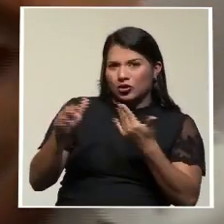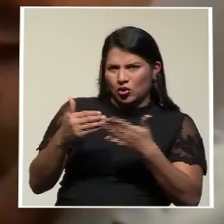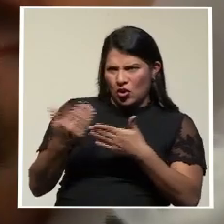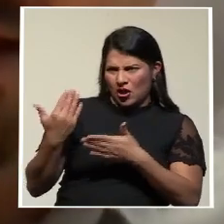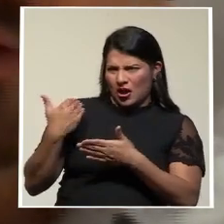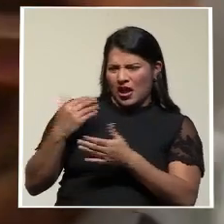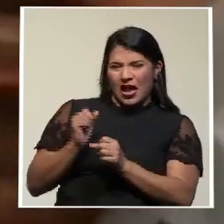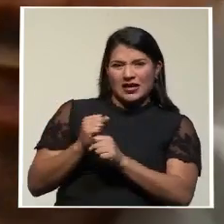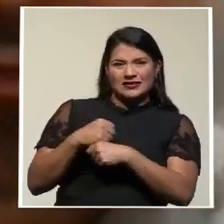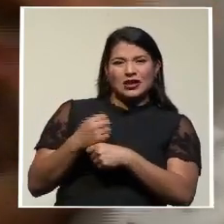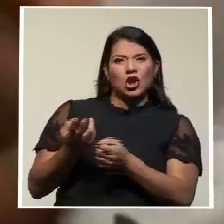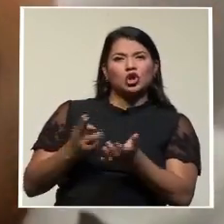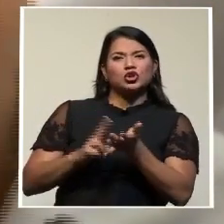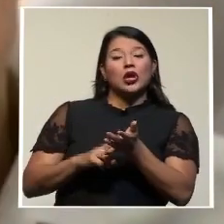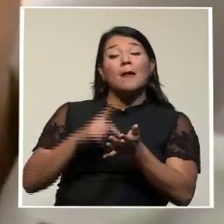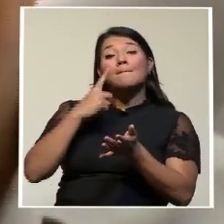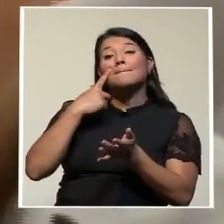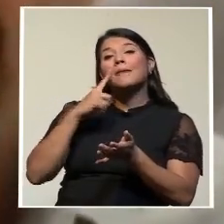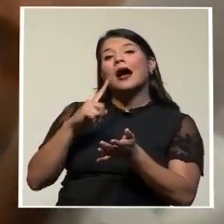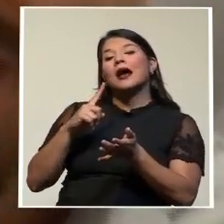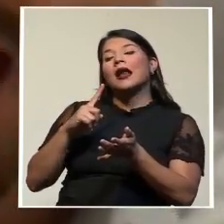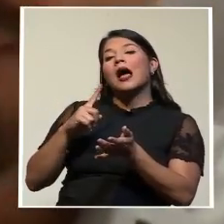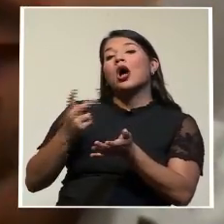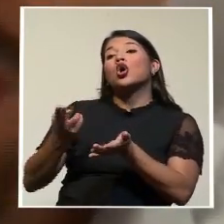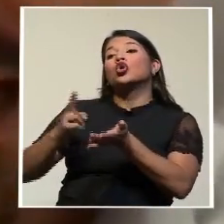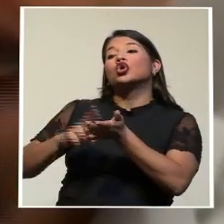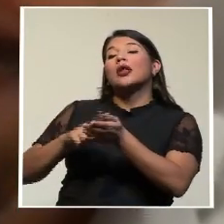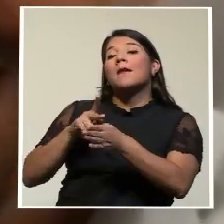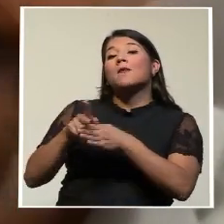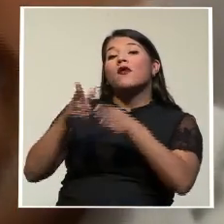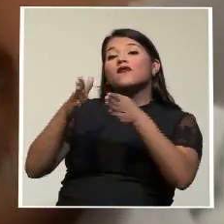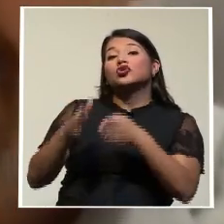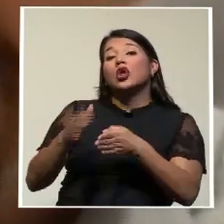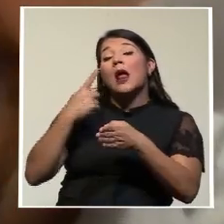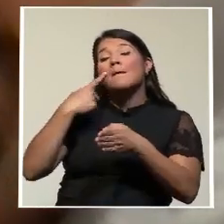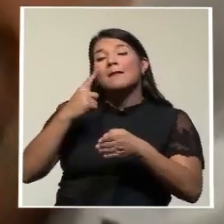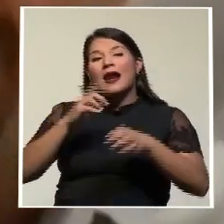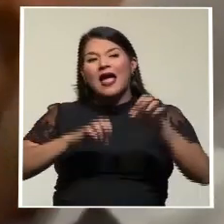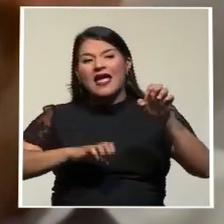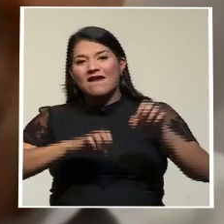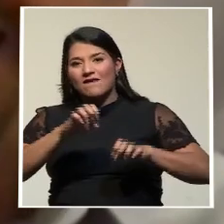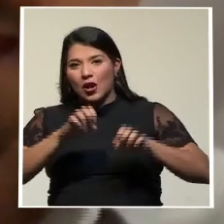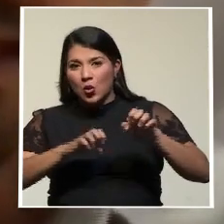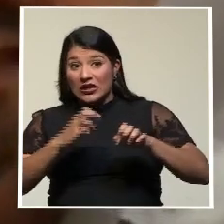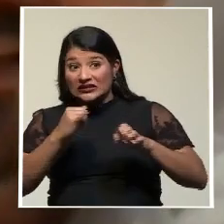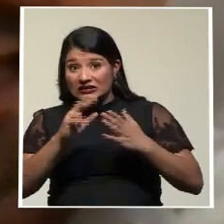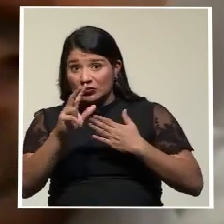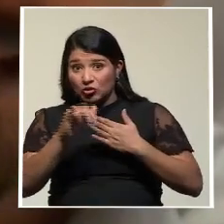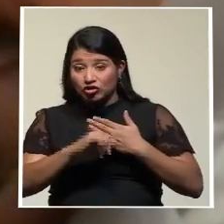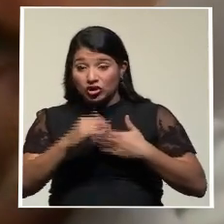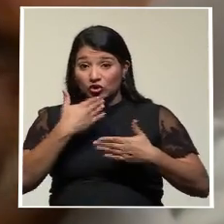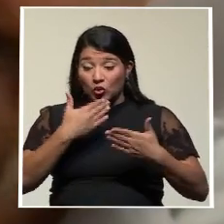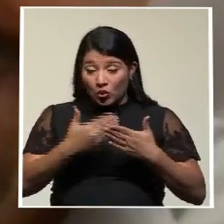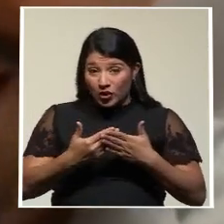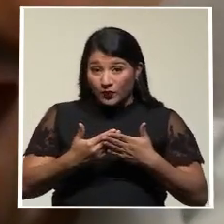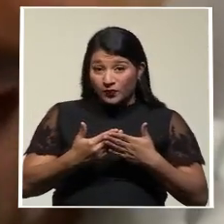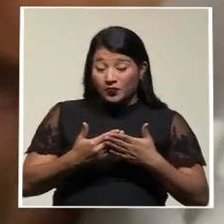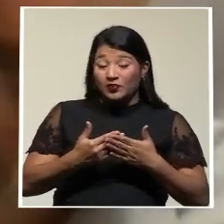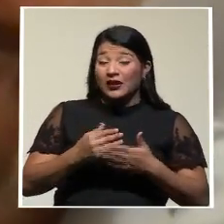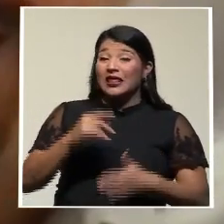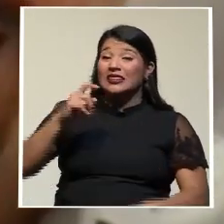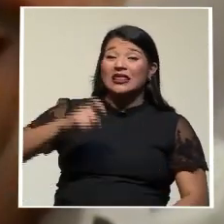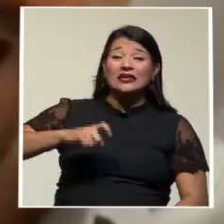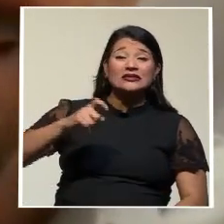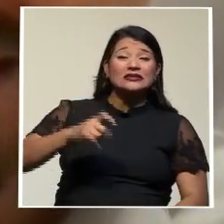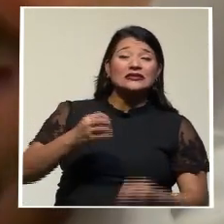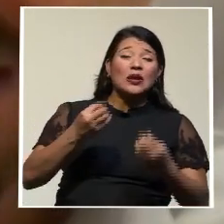cartel para contratar un profesional que les ayude a evaluar la eficacia de sus proyectos. Tardan años en